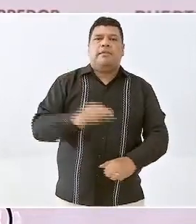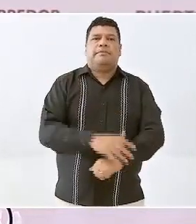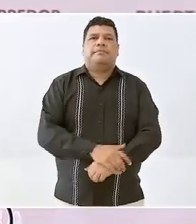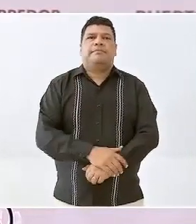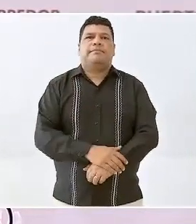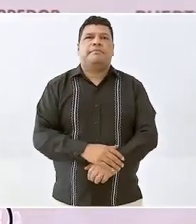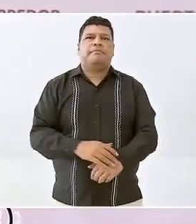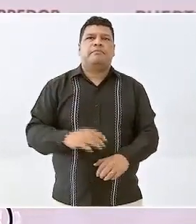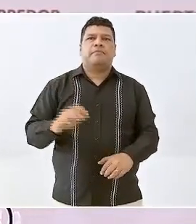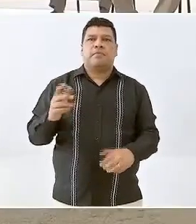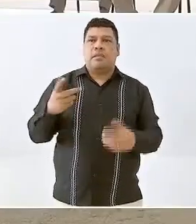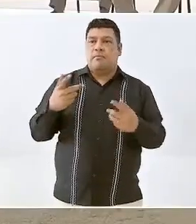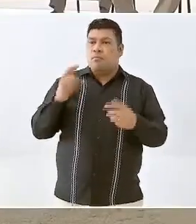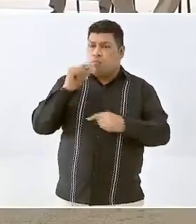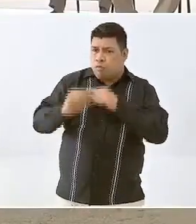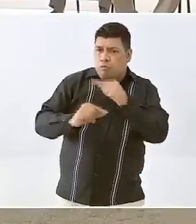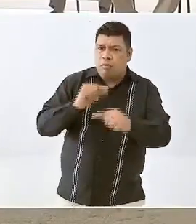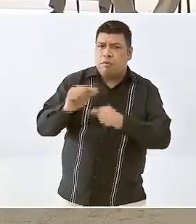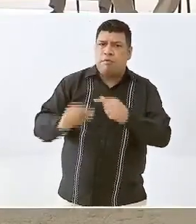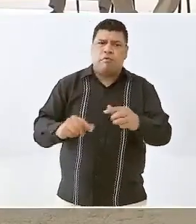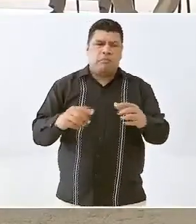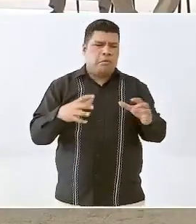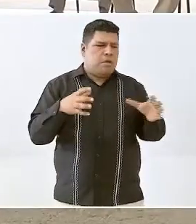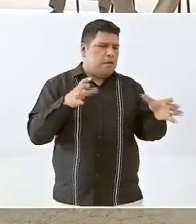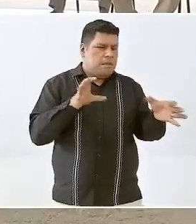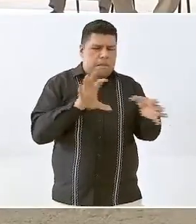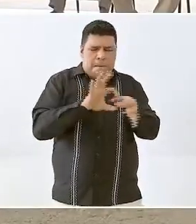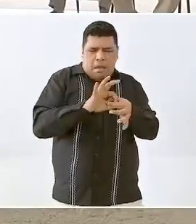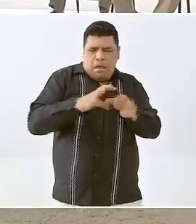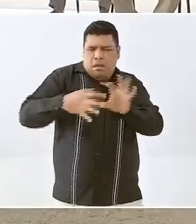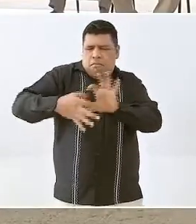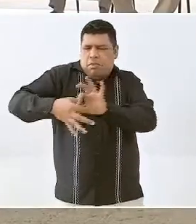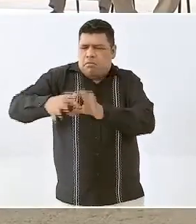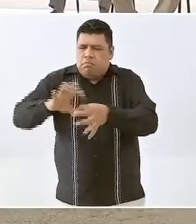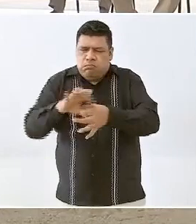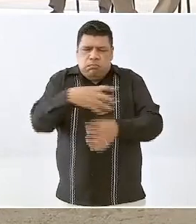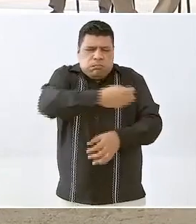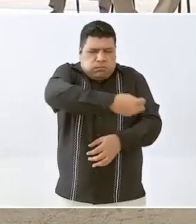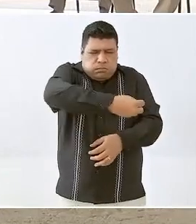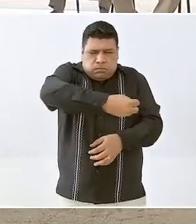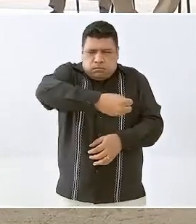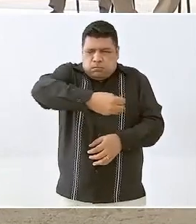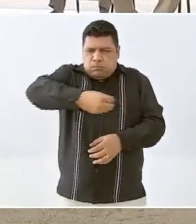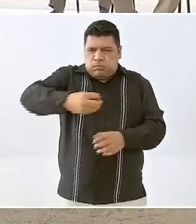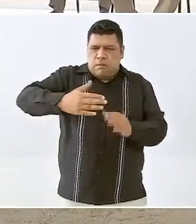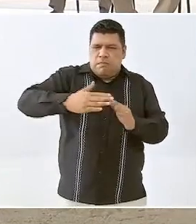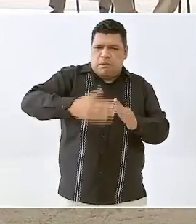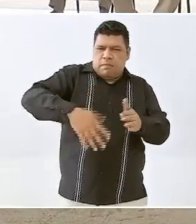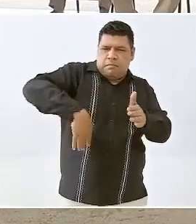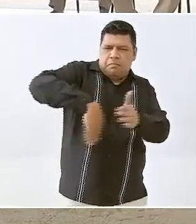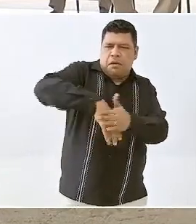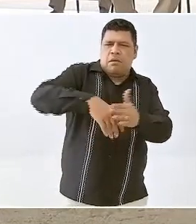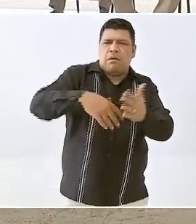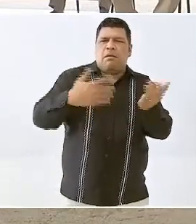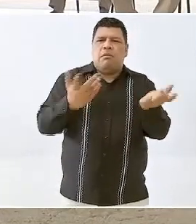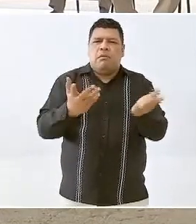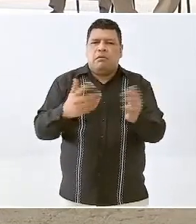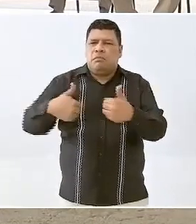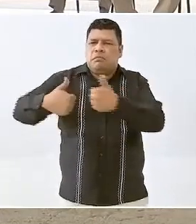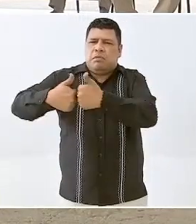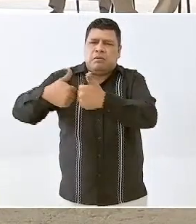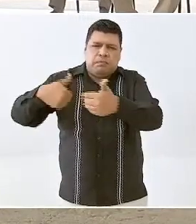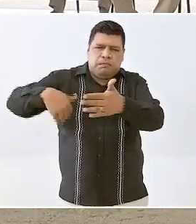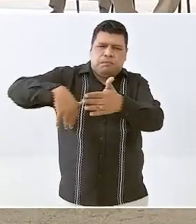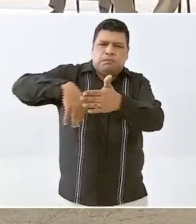se puedan embonar todas las piezas, puertos con muelles,